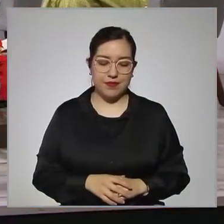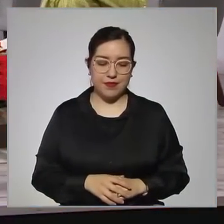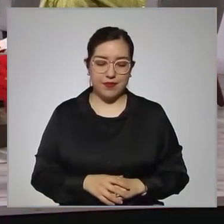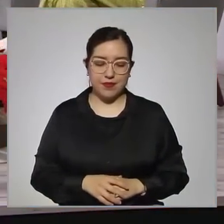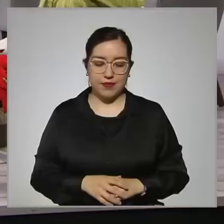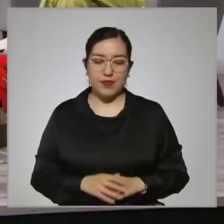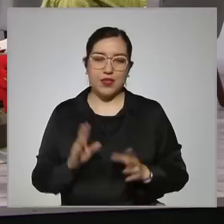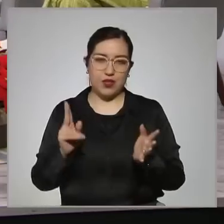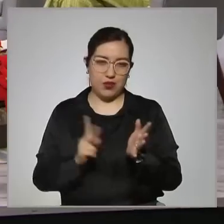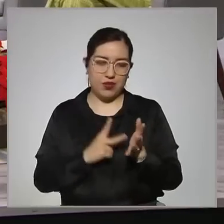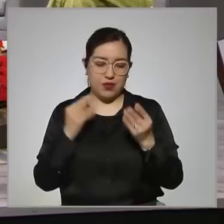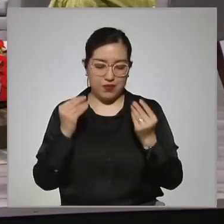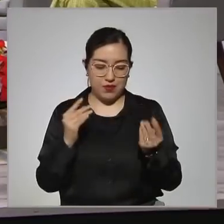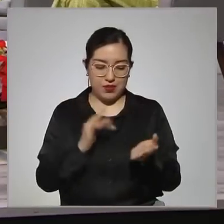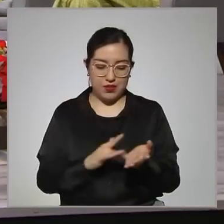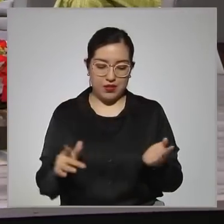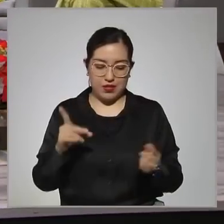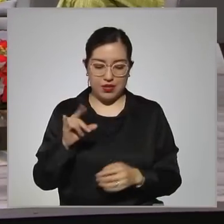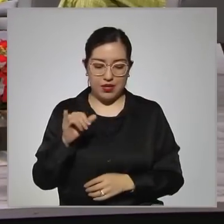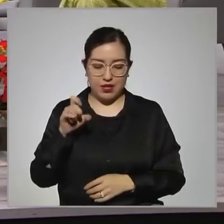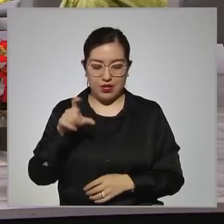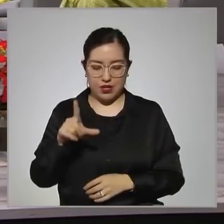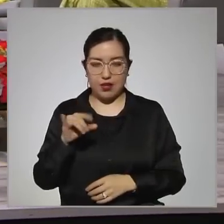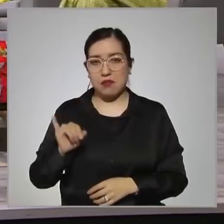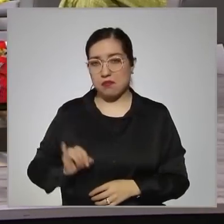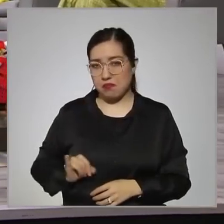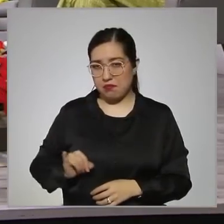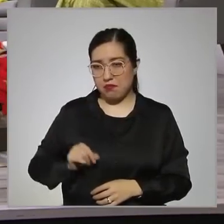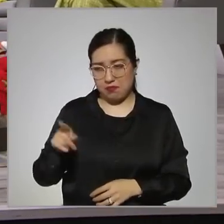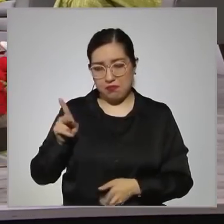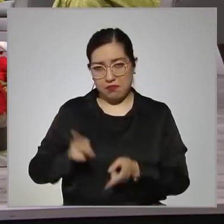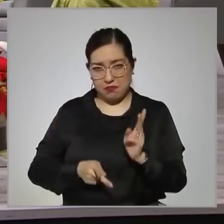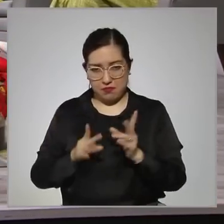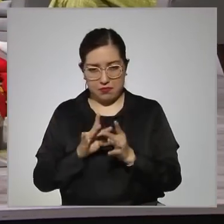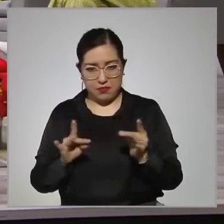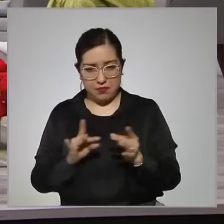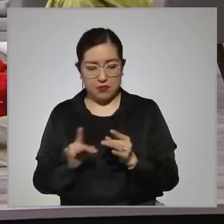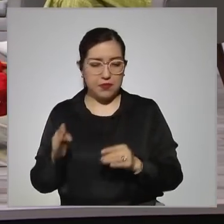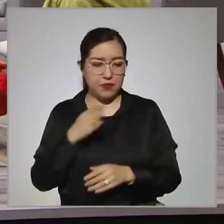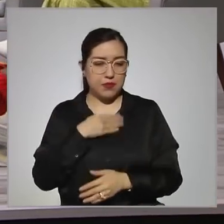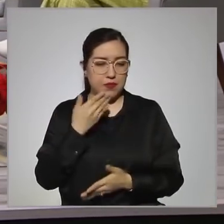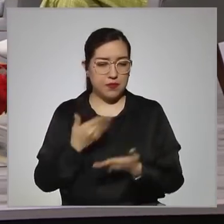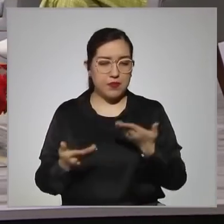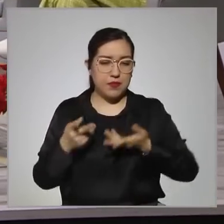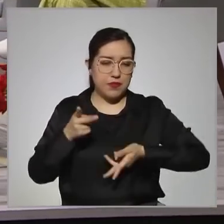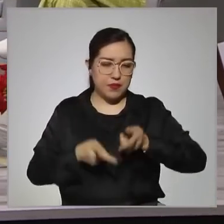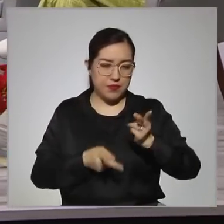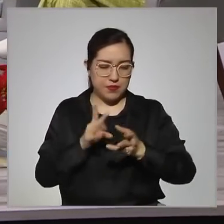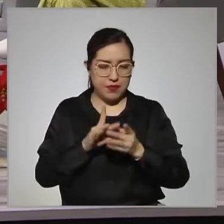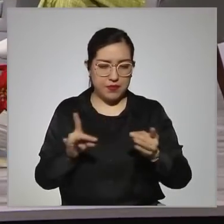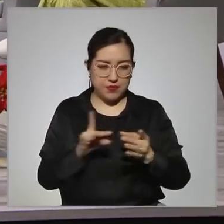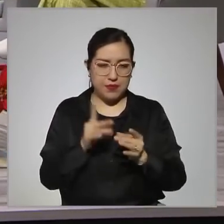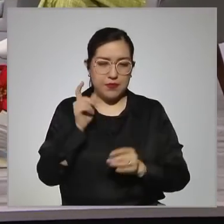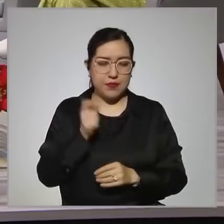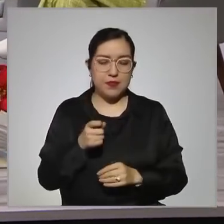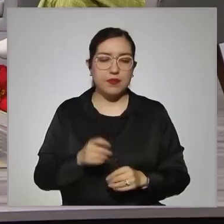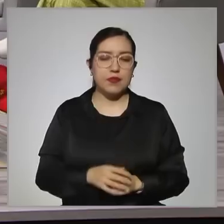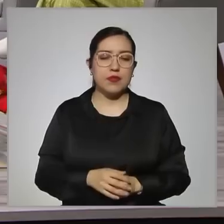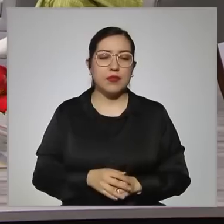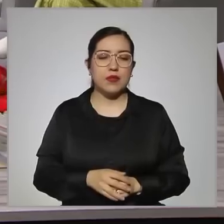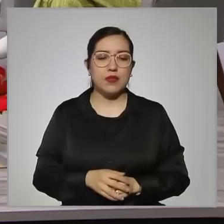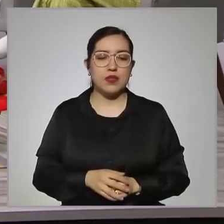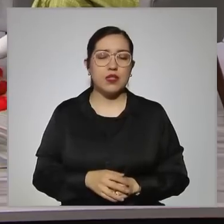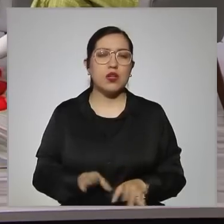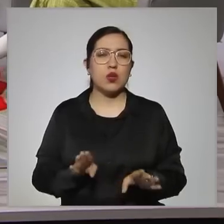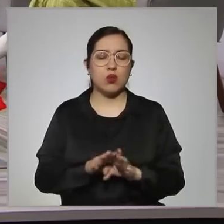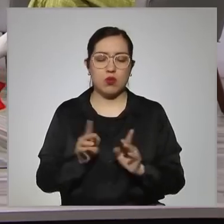Nuevamente gracias a Daniel Flores por su interesante comentario. Y hablábamos de cómo se realiza